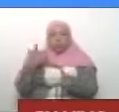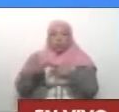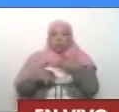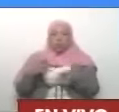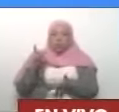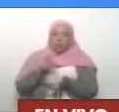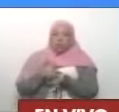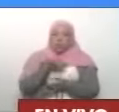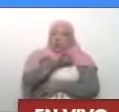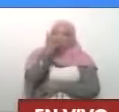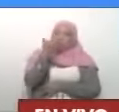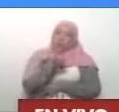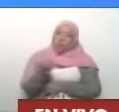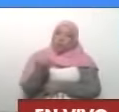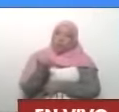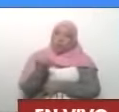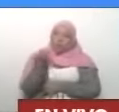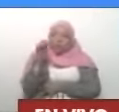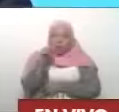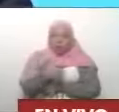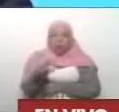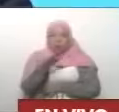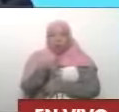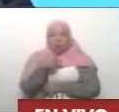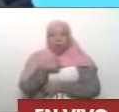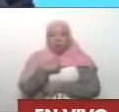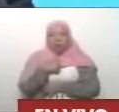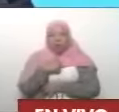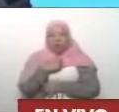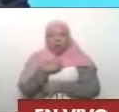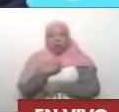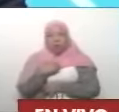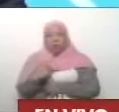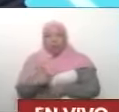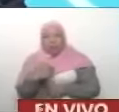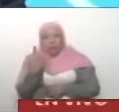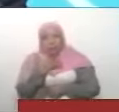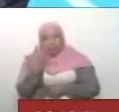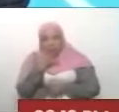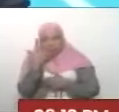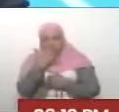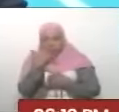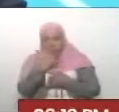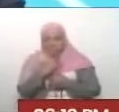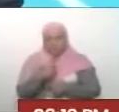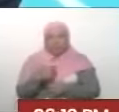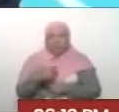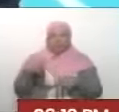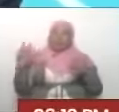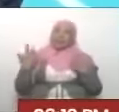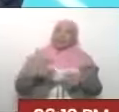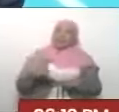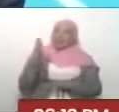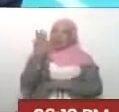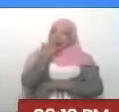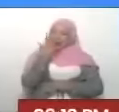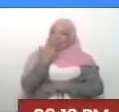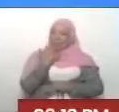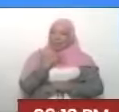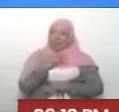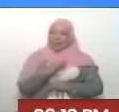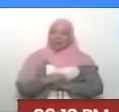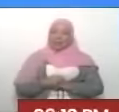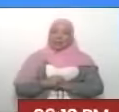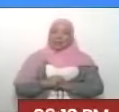qué parte del Zulia eres, Juan? Mire, yo soy un fenómeno. Se te ve, mijo, ya se te ve. Voy a decir, porque que vos soy